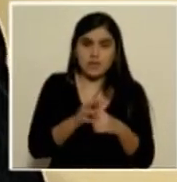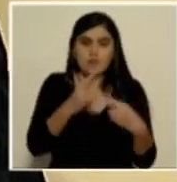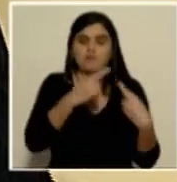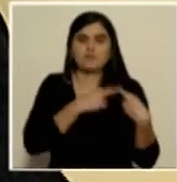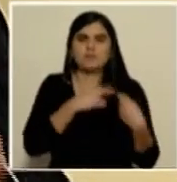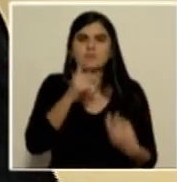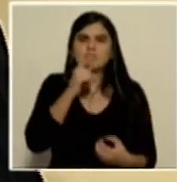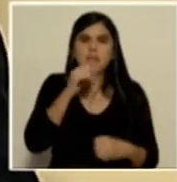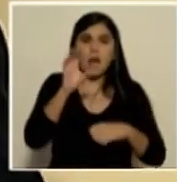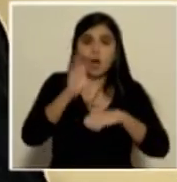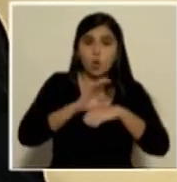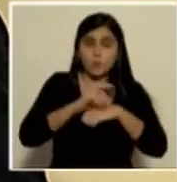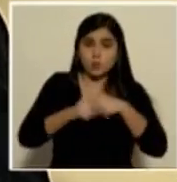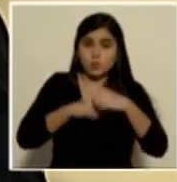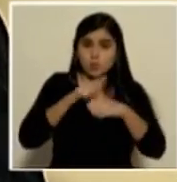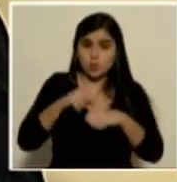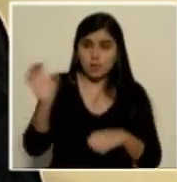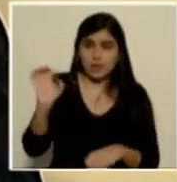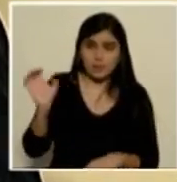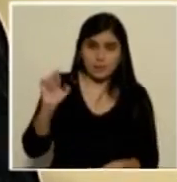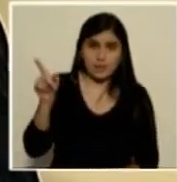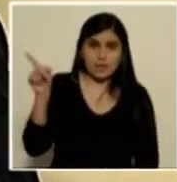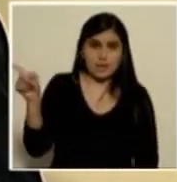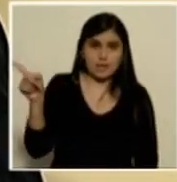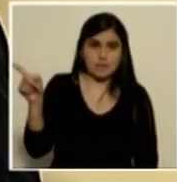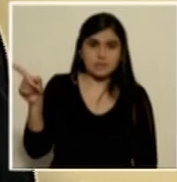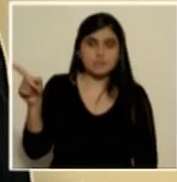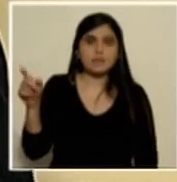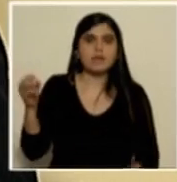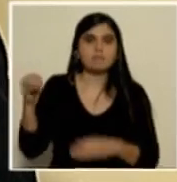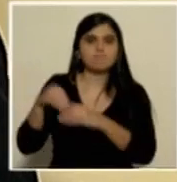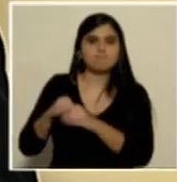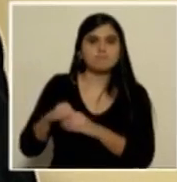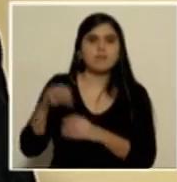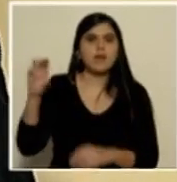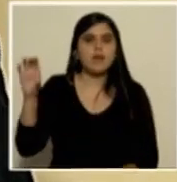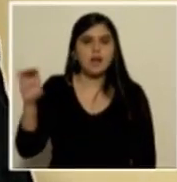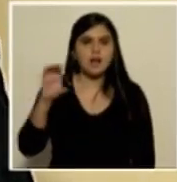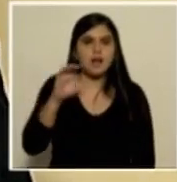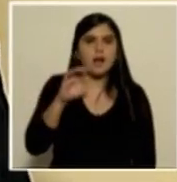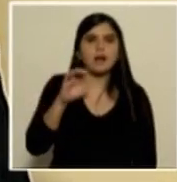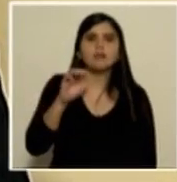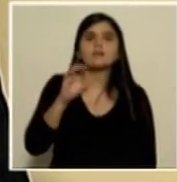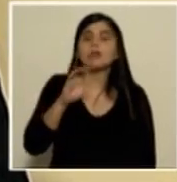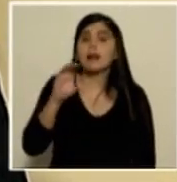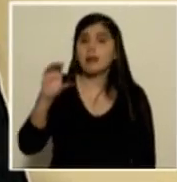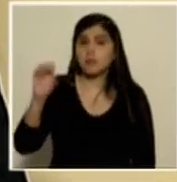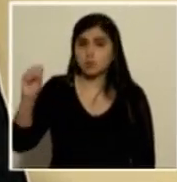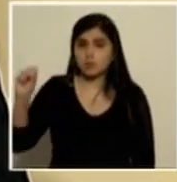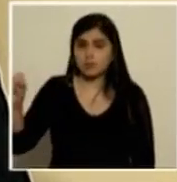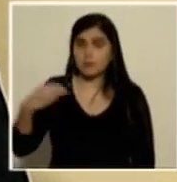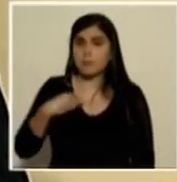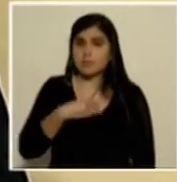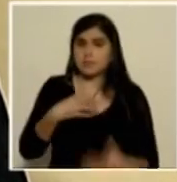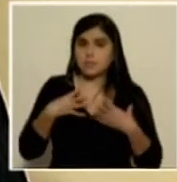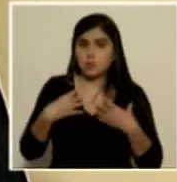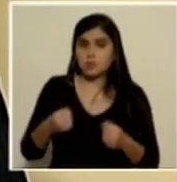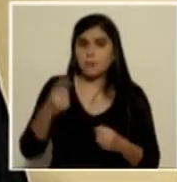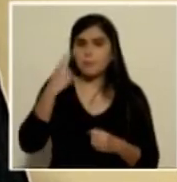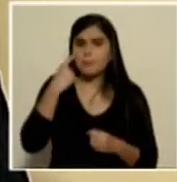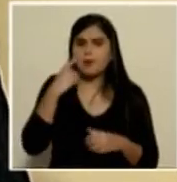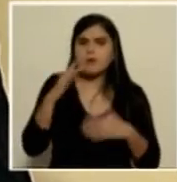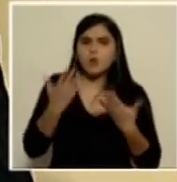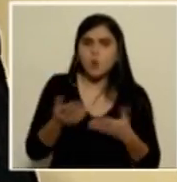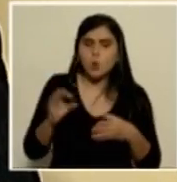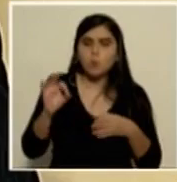Comisión de Emergencias, en donde están ahí integrando la caja y el Ministerio buscando justamente cómo se puede dar mucho más agilidad, sobre todo el